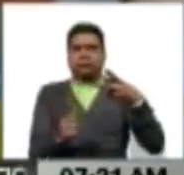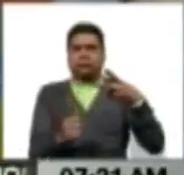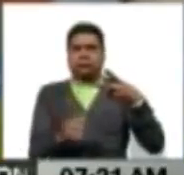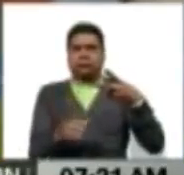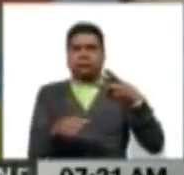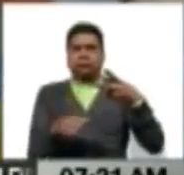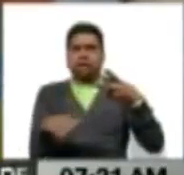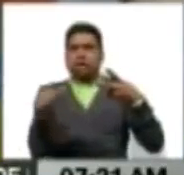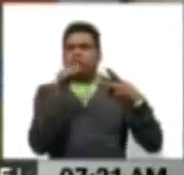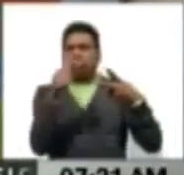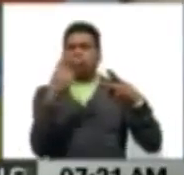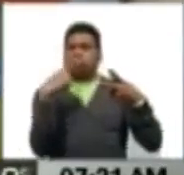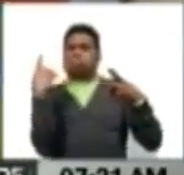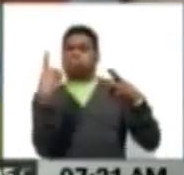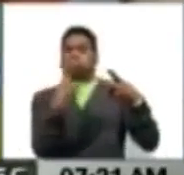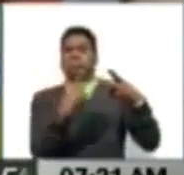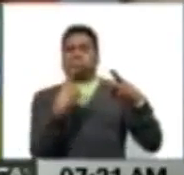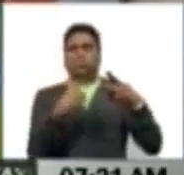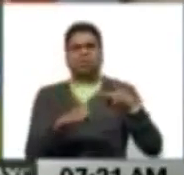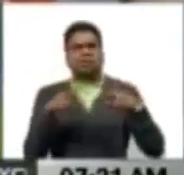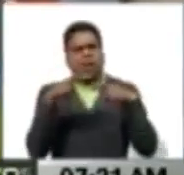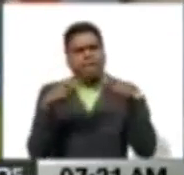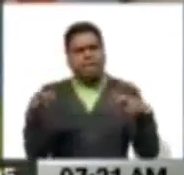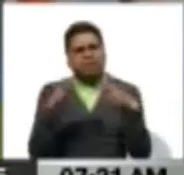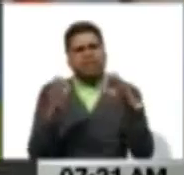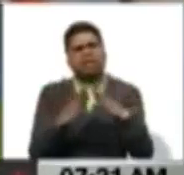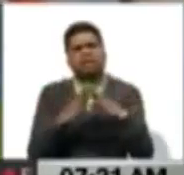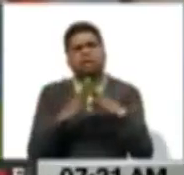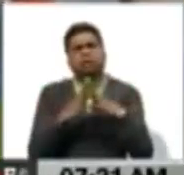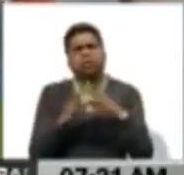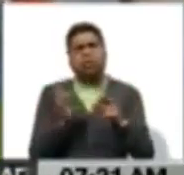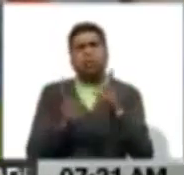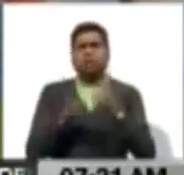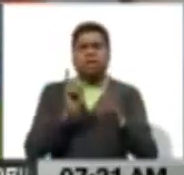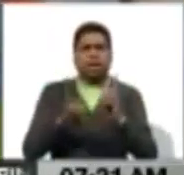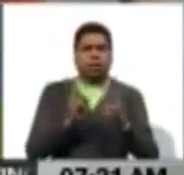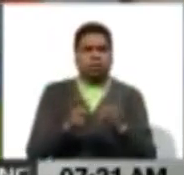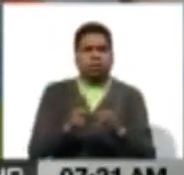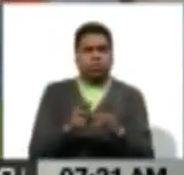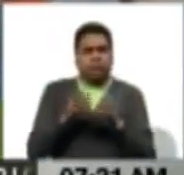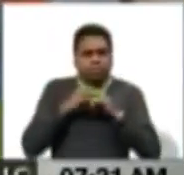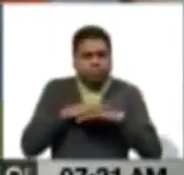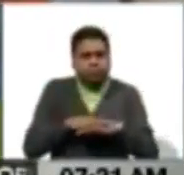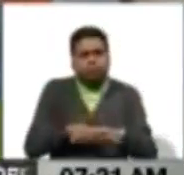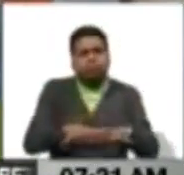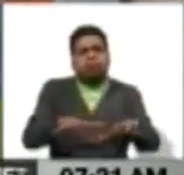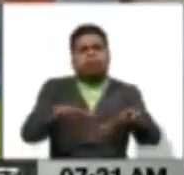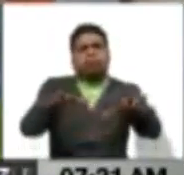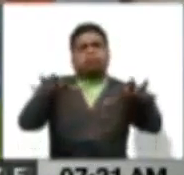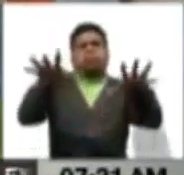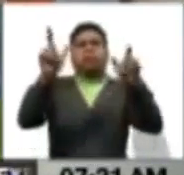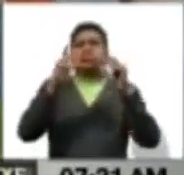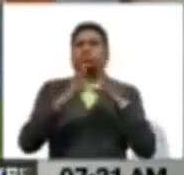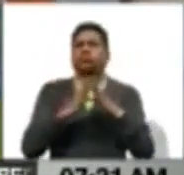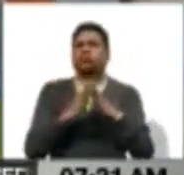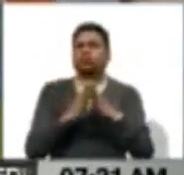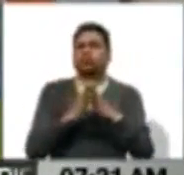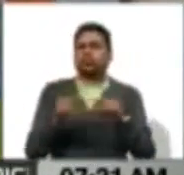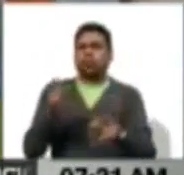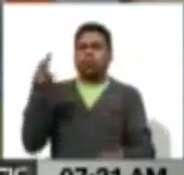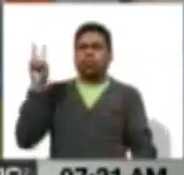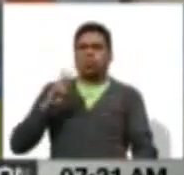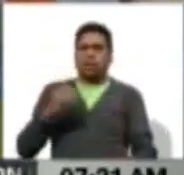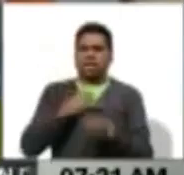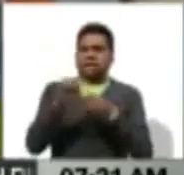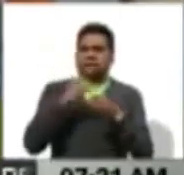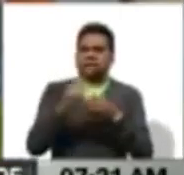los trabajadores? ¿Qué pudiste investigar tomando en cuenta de que todavía vemos como están inundando todo nuestro pueblo, toda la población, con cerveza y